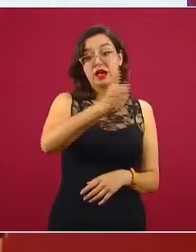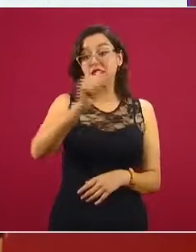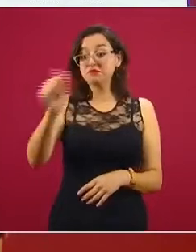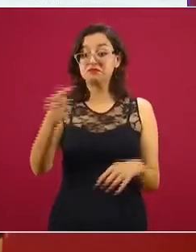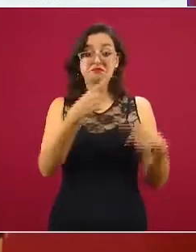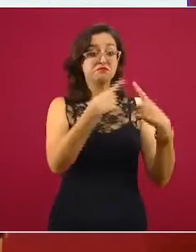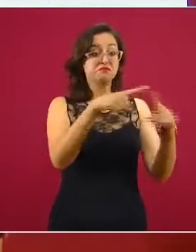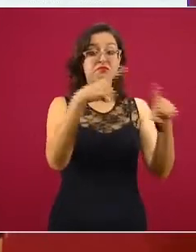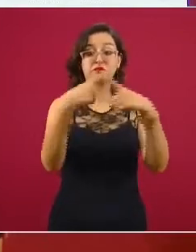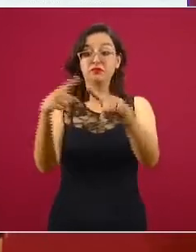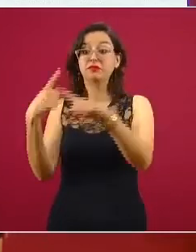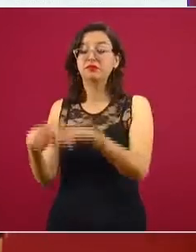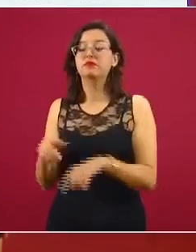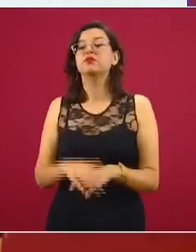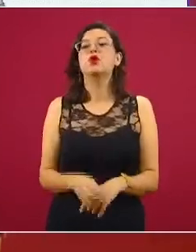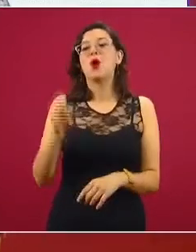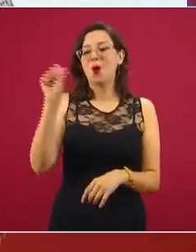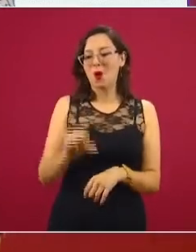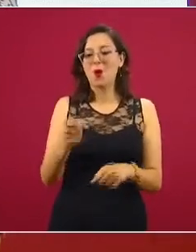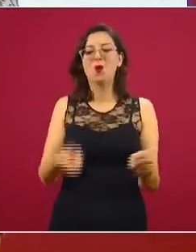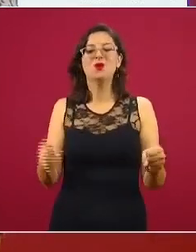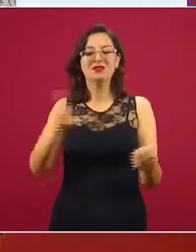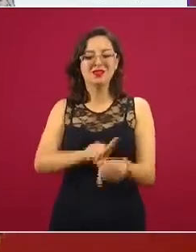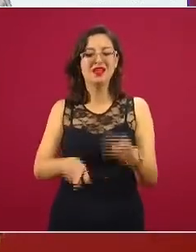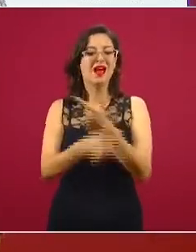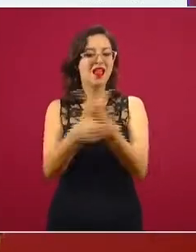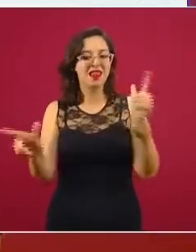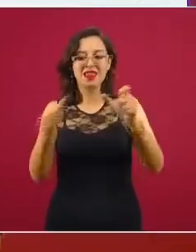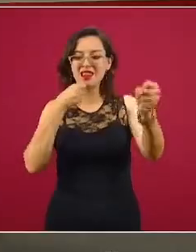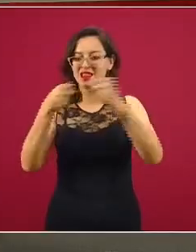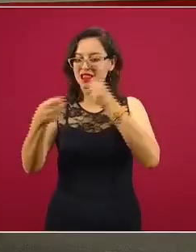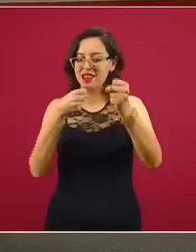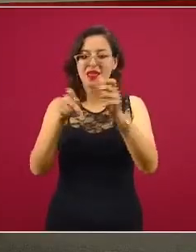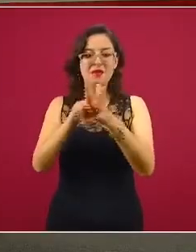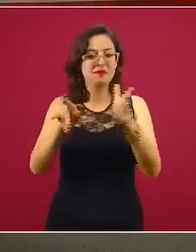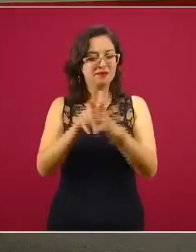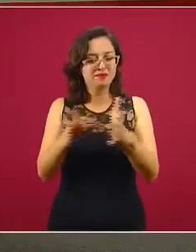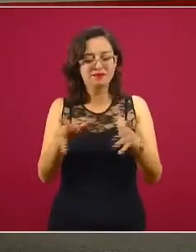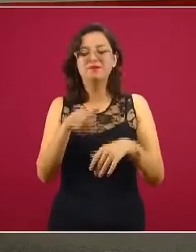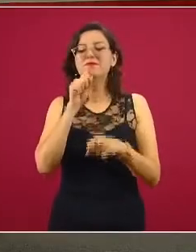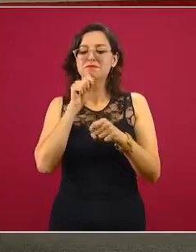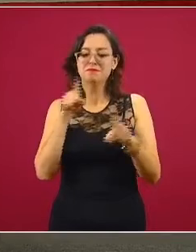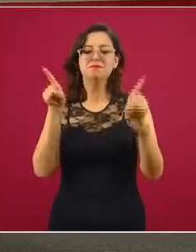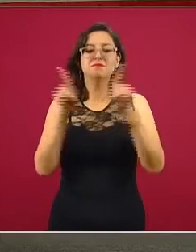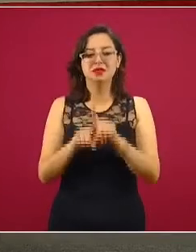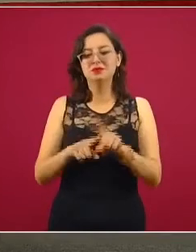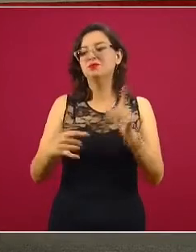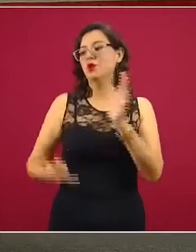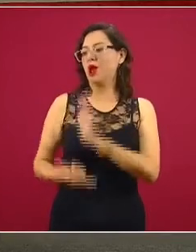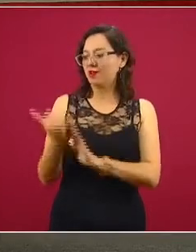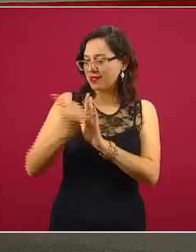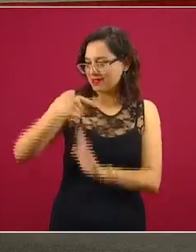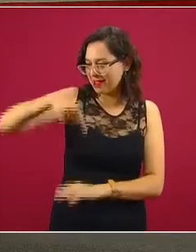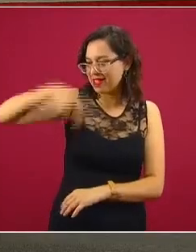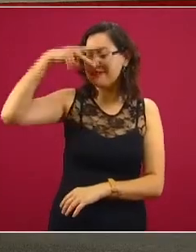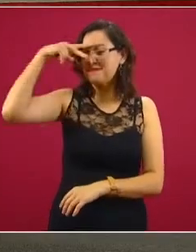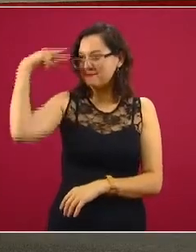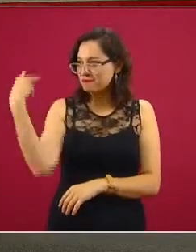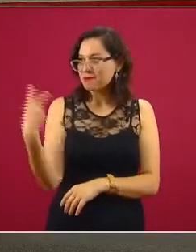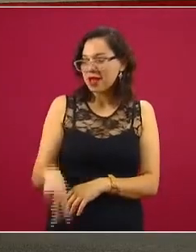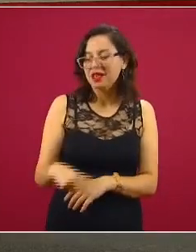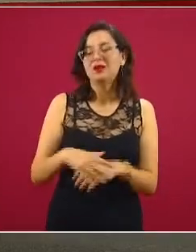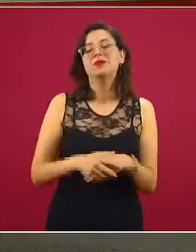es el Día Mundial de la Libertad de Prensa, lo cual celebramos. También es el Día de los Albañiles en México, entonces